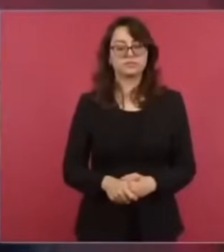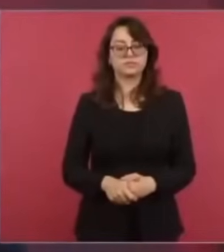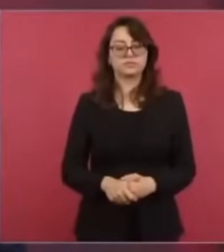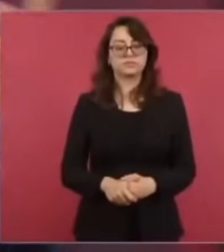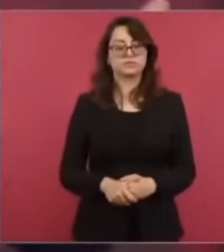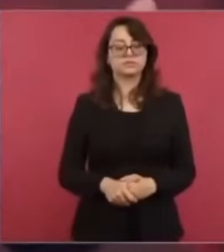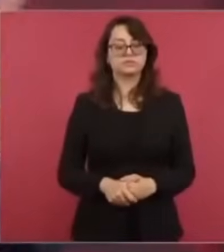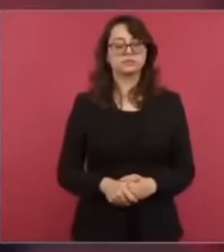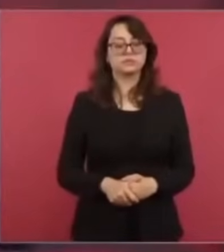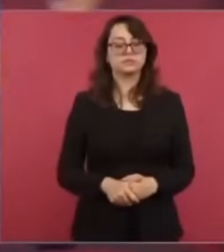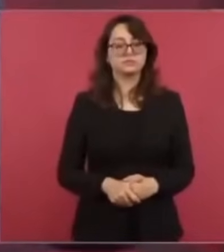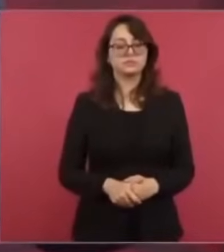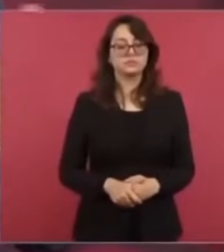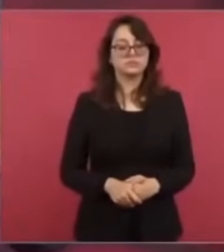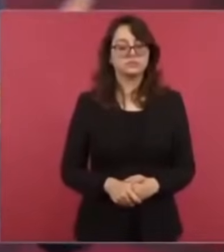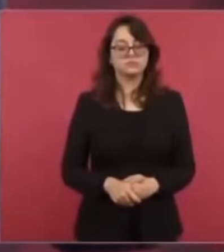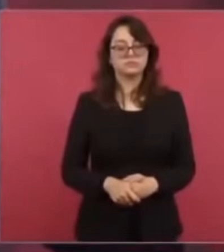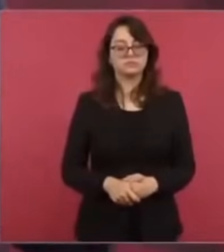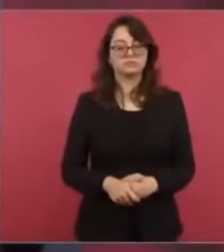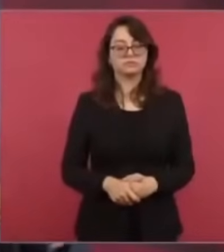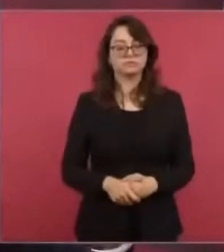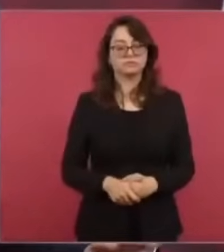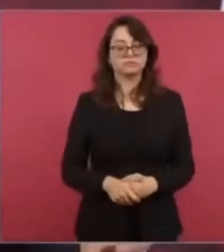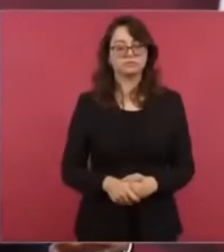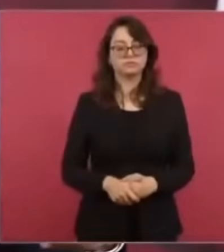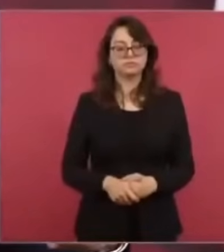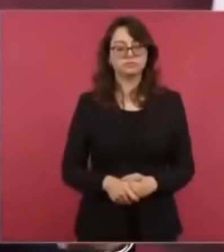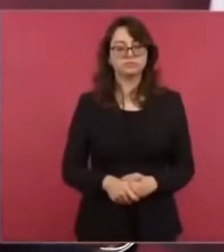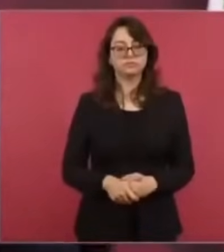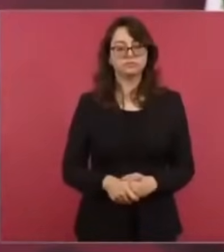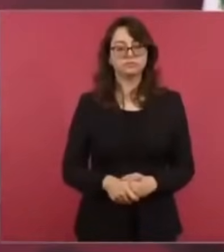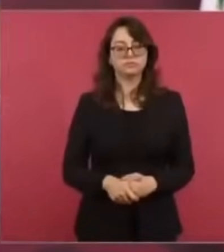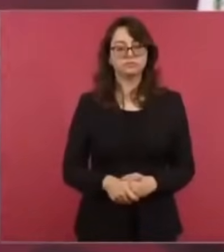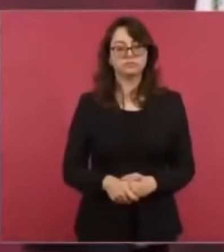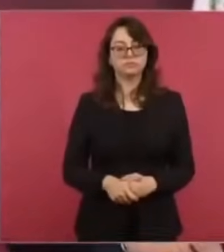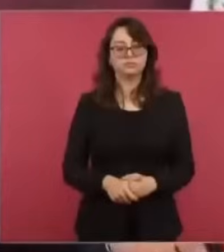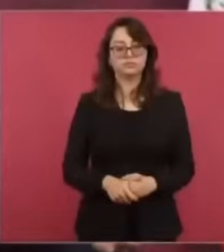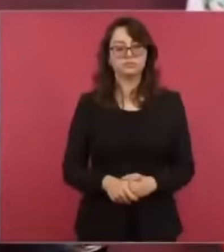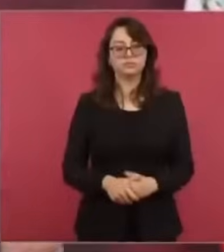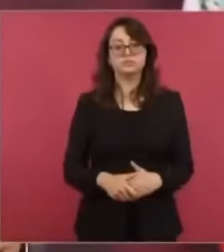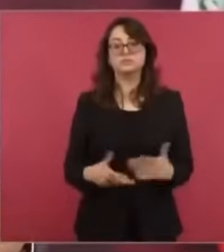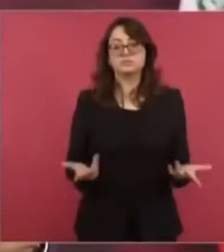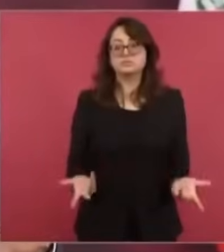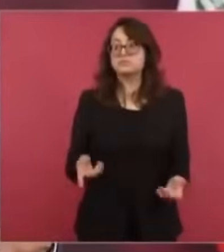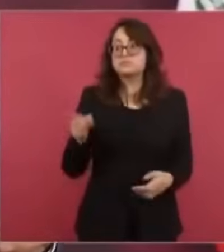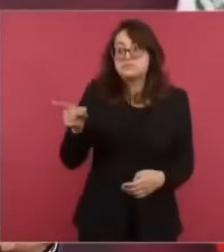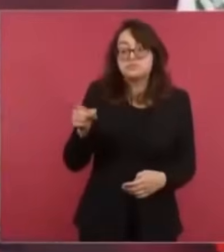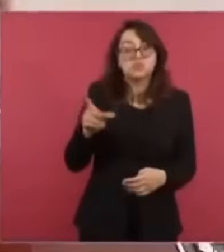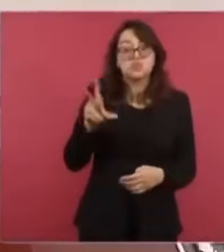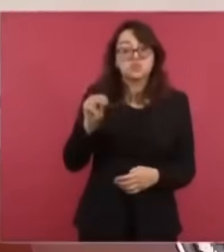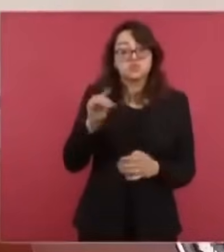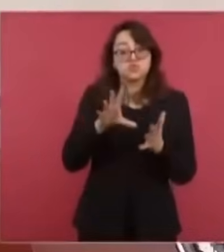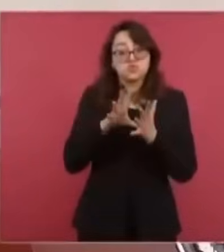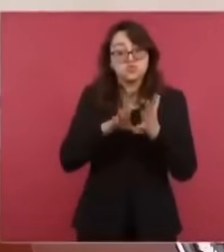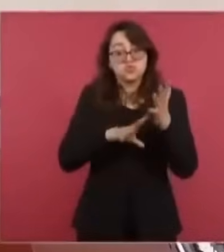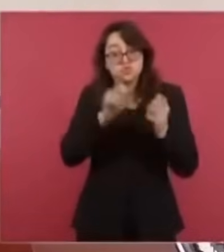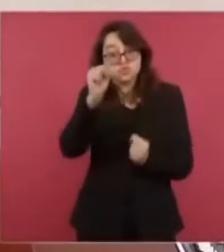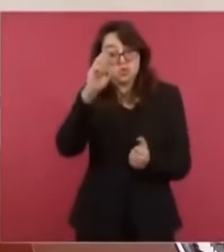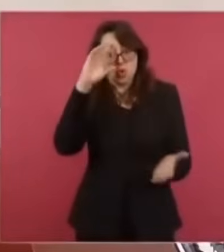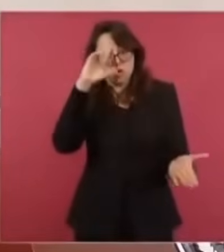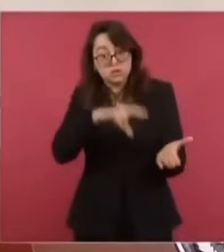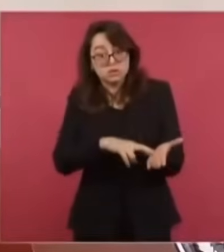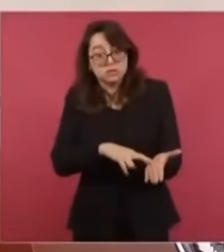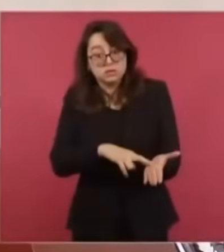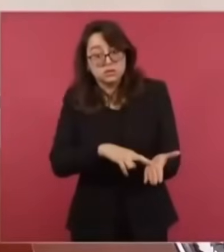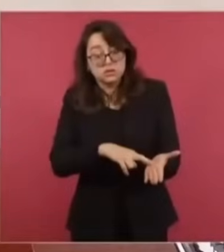Sería una ruptura, ¿sí?, al orden constitucional del mismo Poder Judicial.